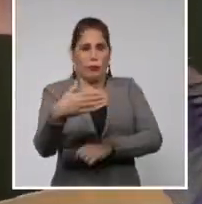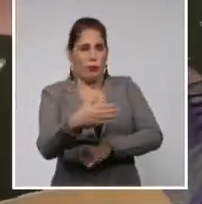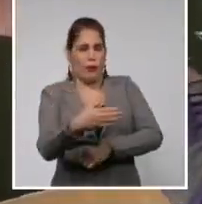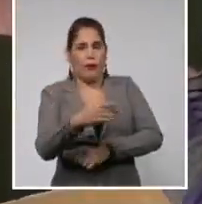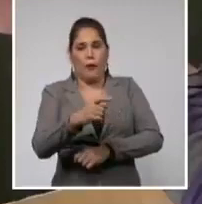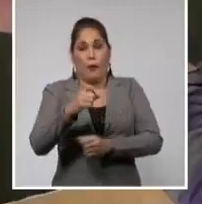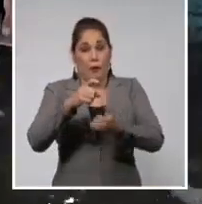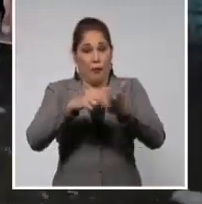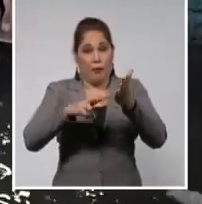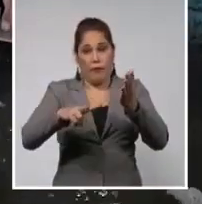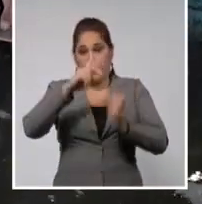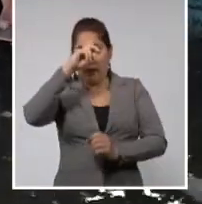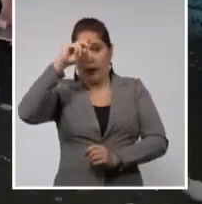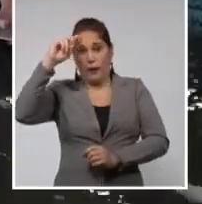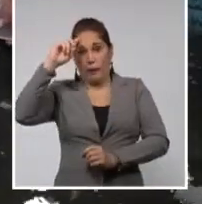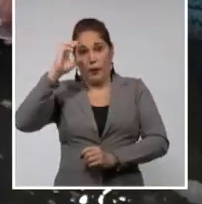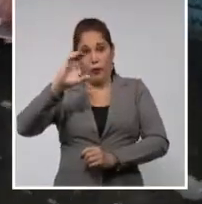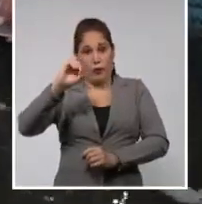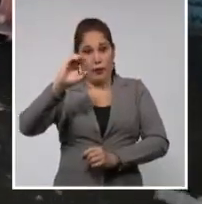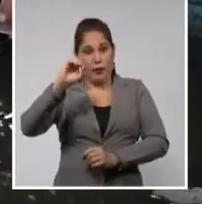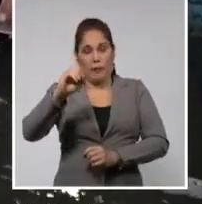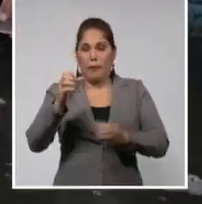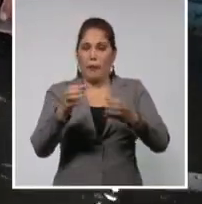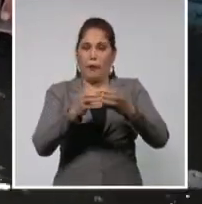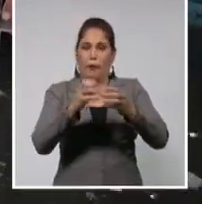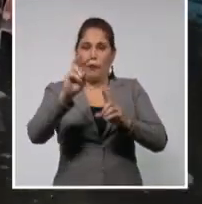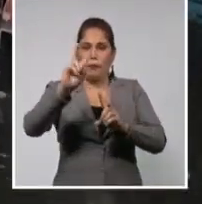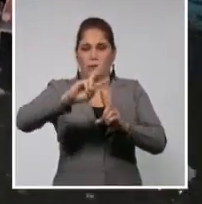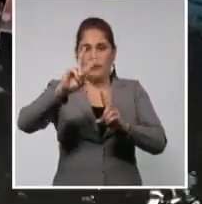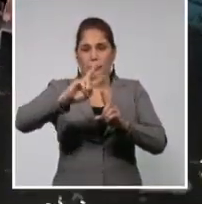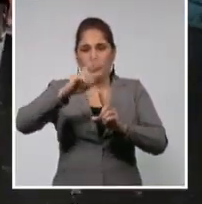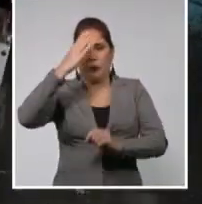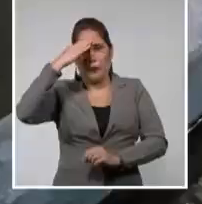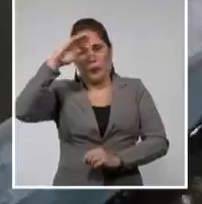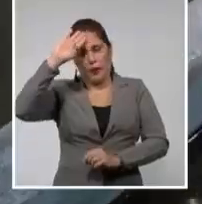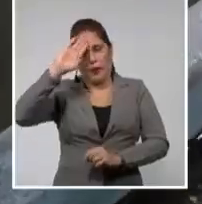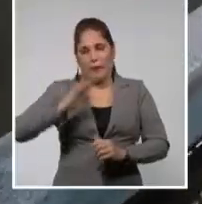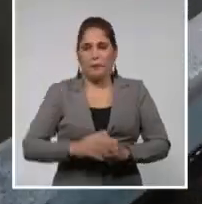Spíritus, Norma Concepción, Sistema Informativo de la Televisión Cubana.